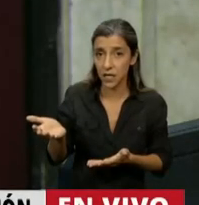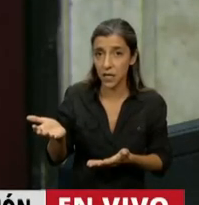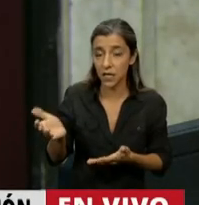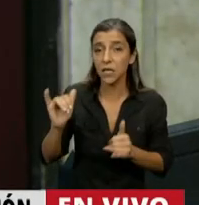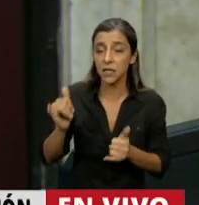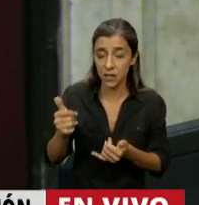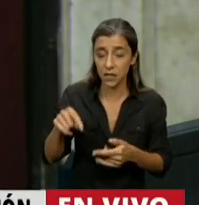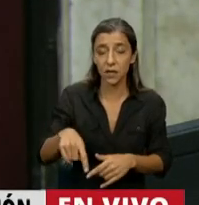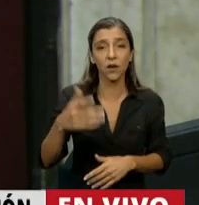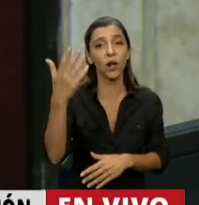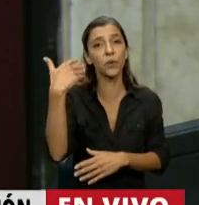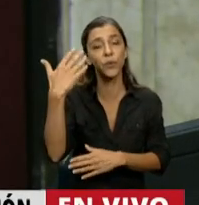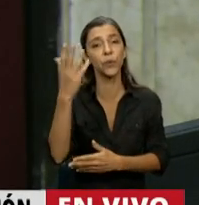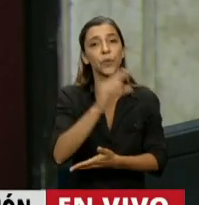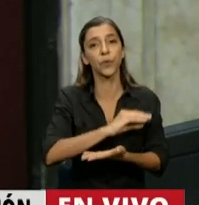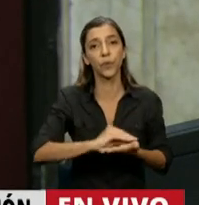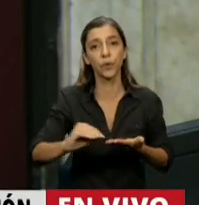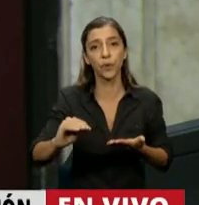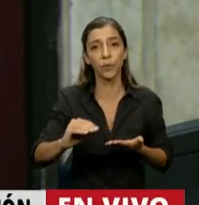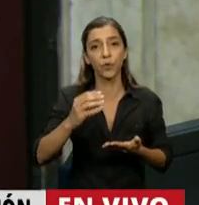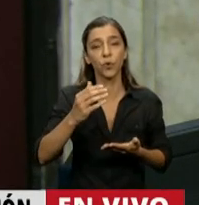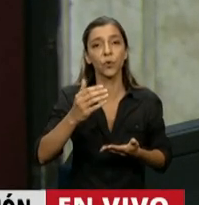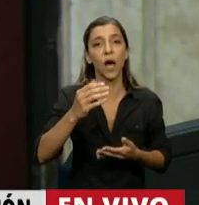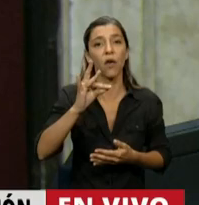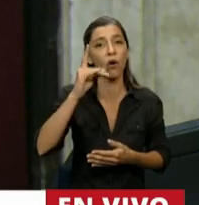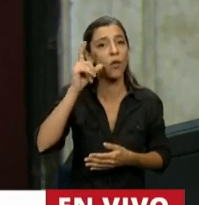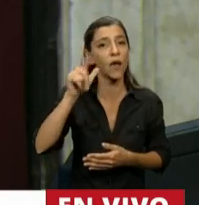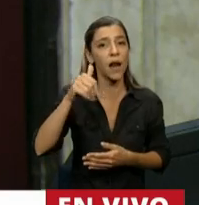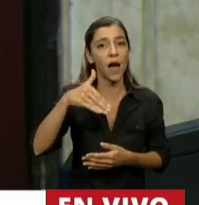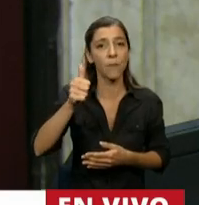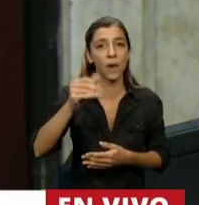En el uso de la palabra, el diputado Álvaro de la Madrid.